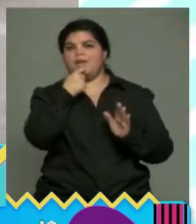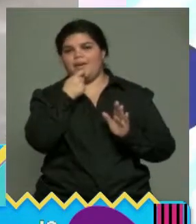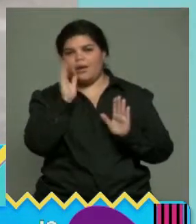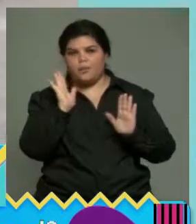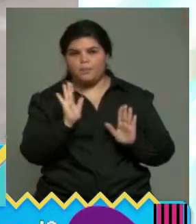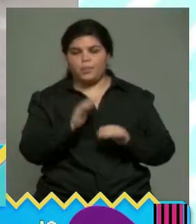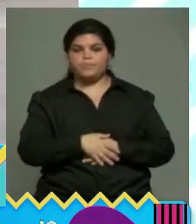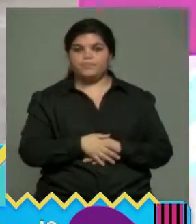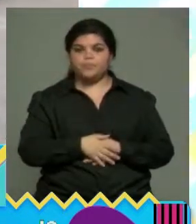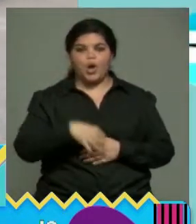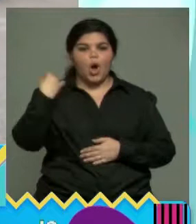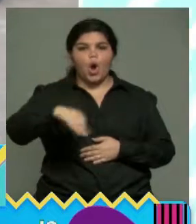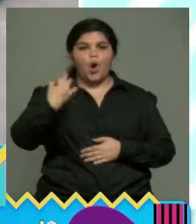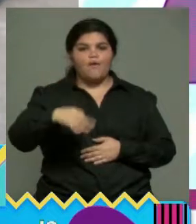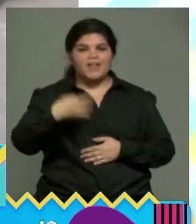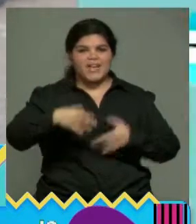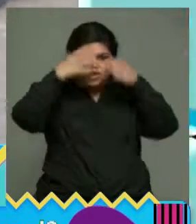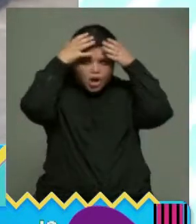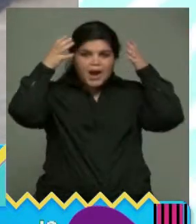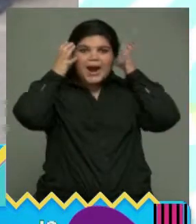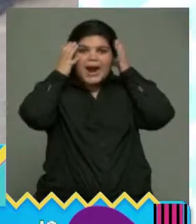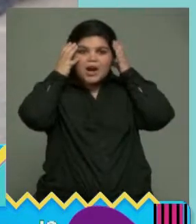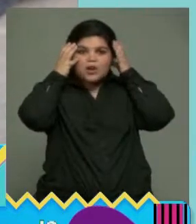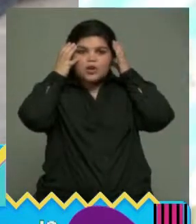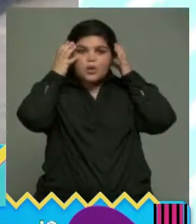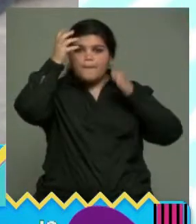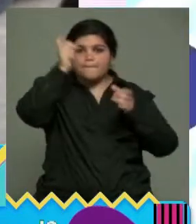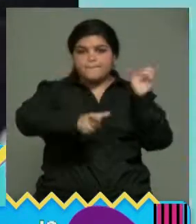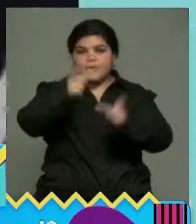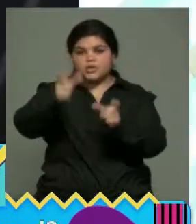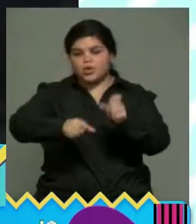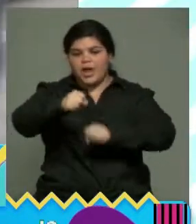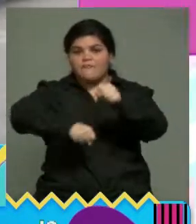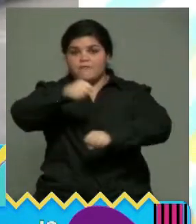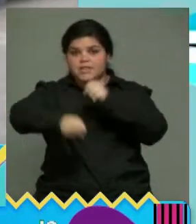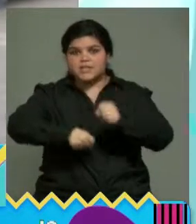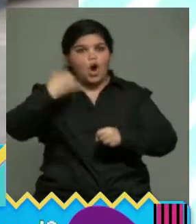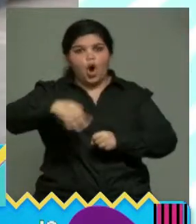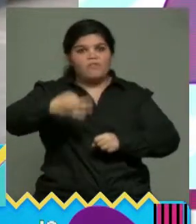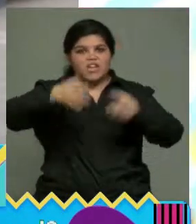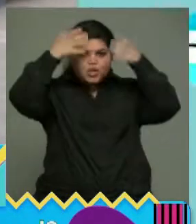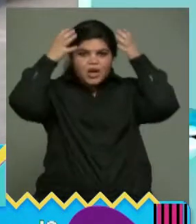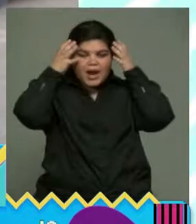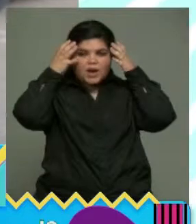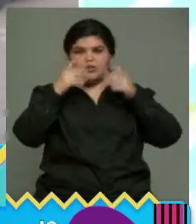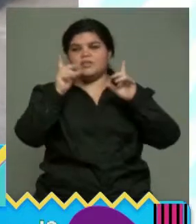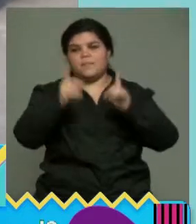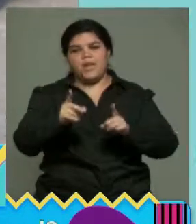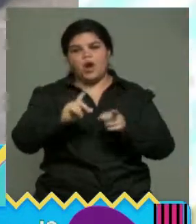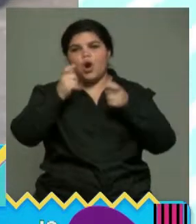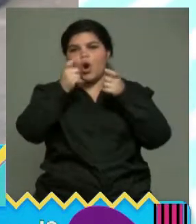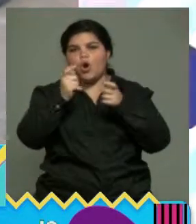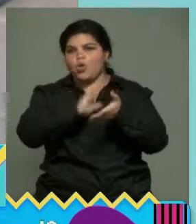la utilización obligatoria del casco para los conductores de bicicleta. Sí. Y así una serie de medidas